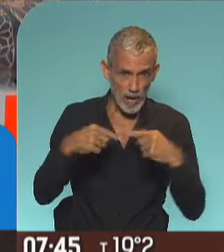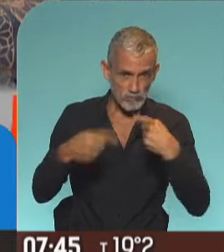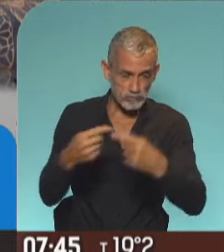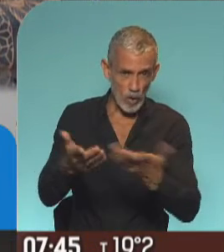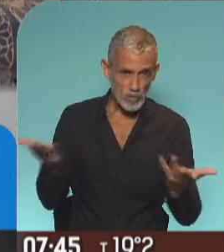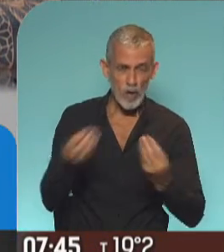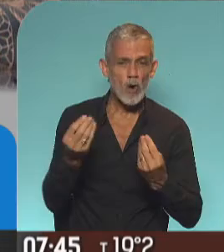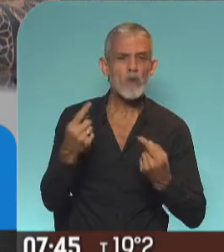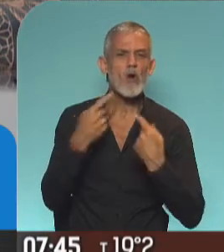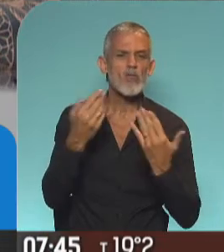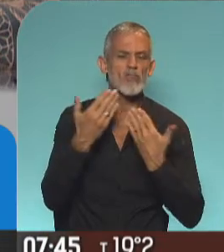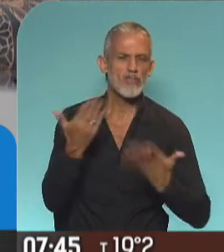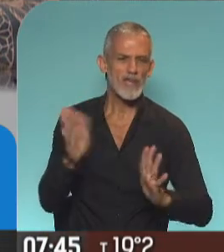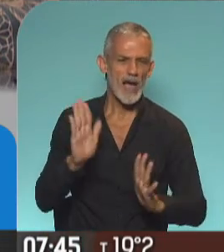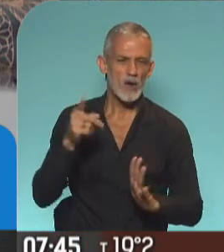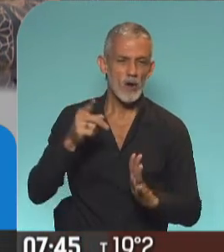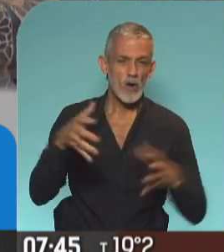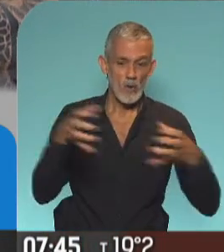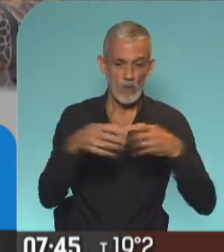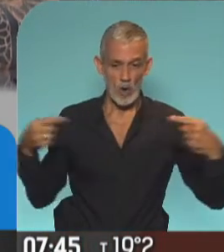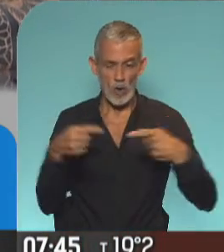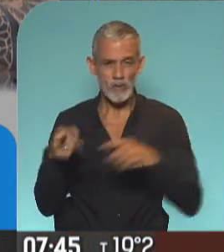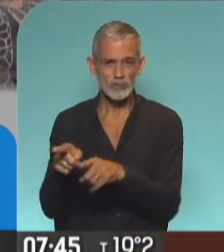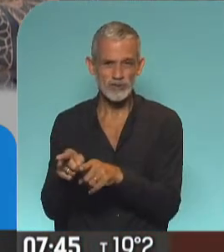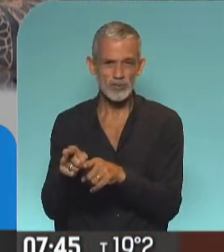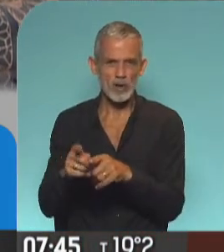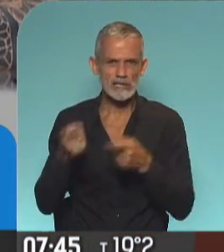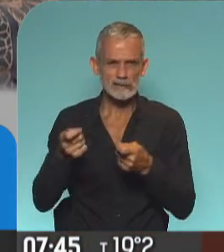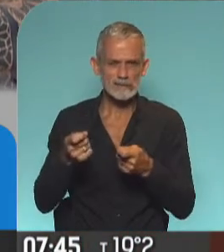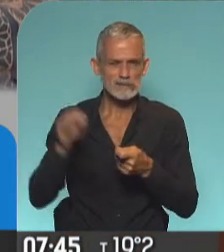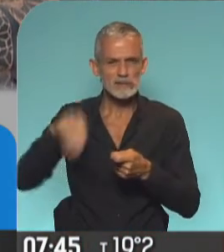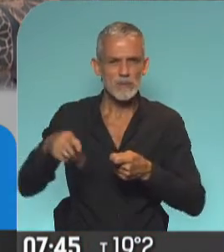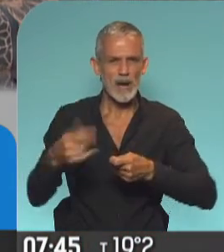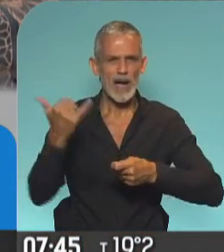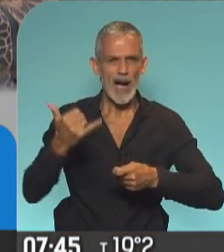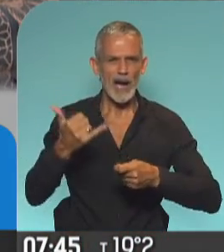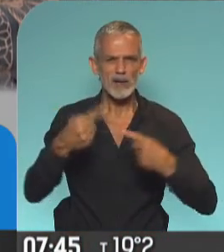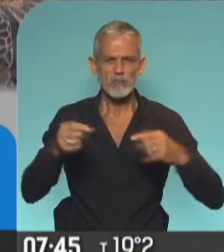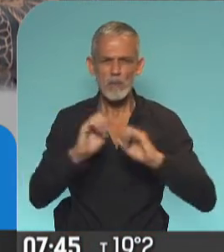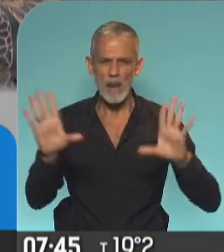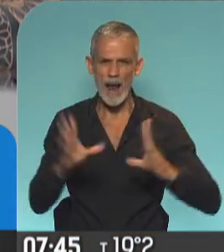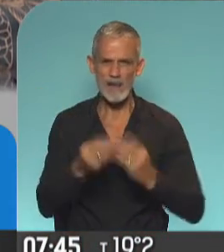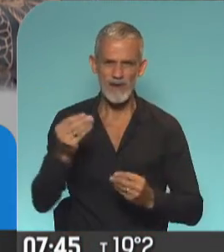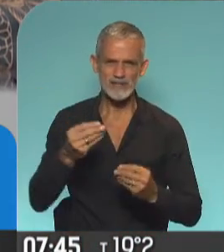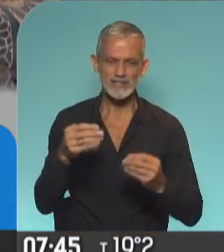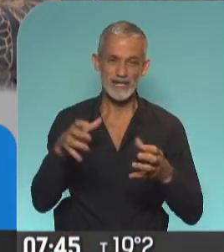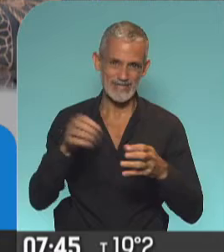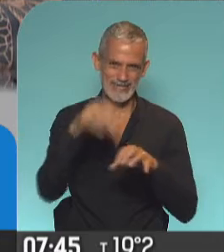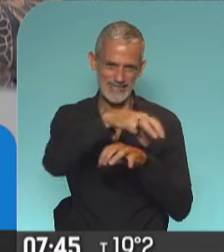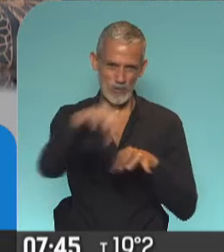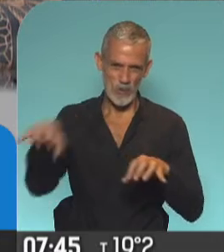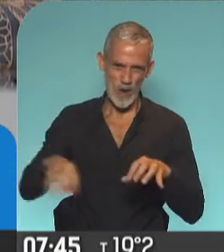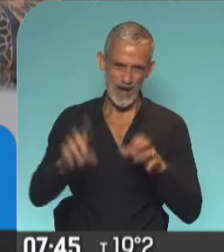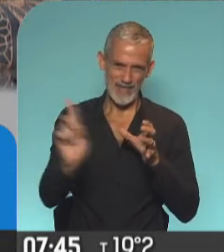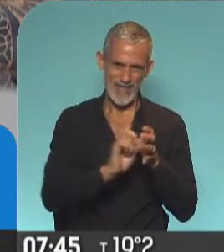que van a mantener o que van a seguir manteniendo con la oposición que insiste en que hay ciertas irregularidades en los centros de aislamiento?